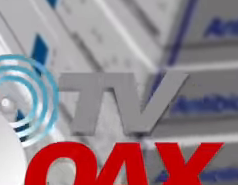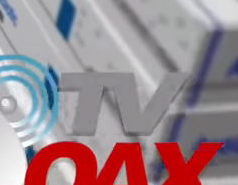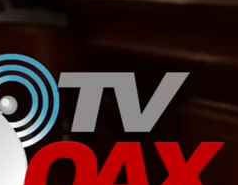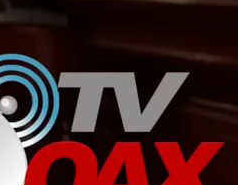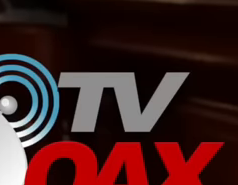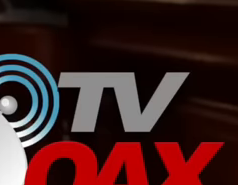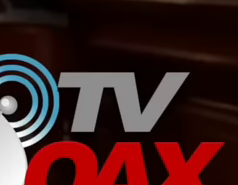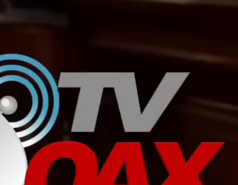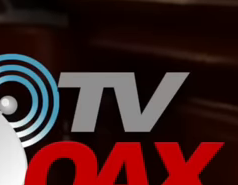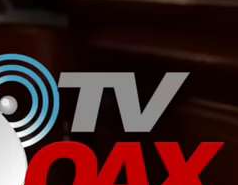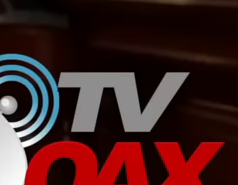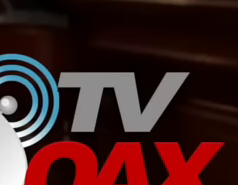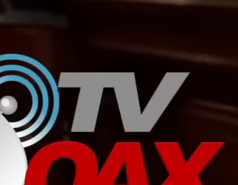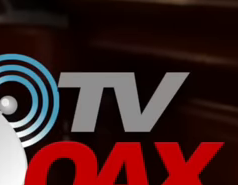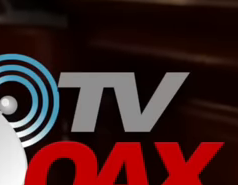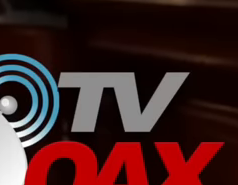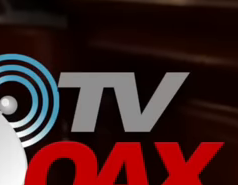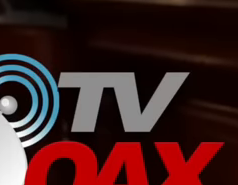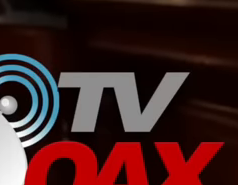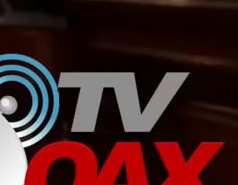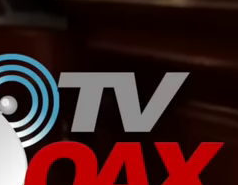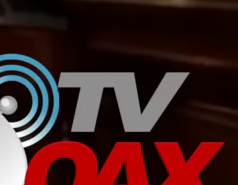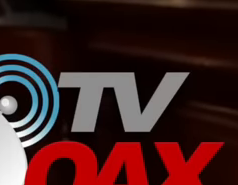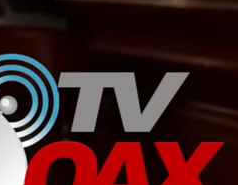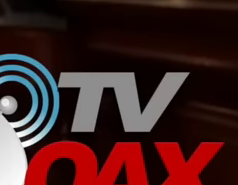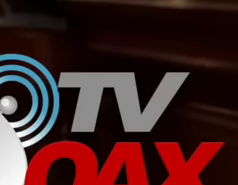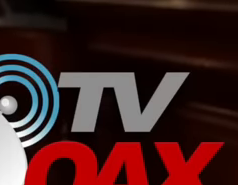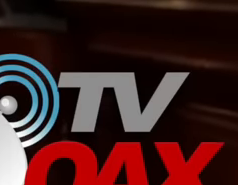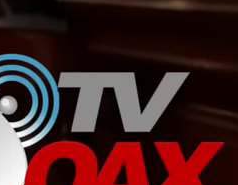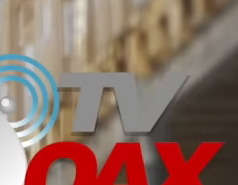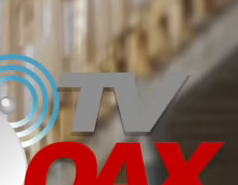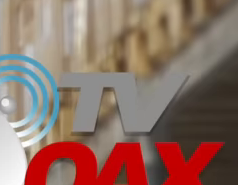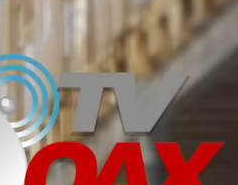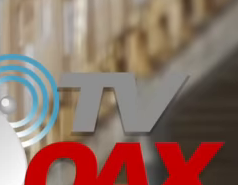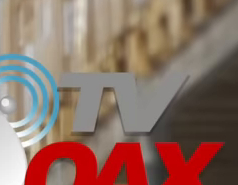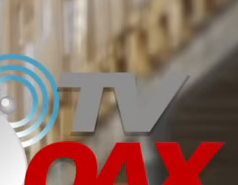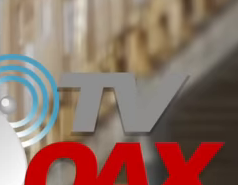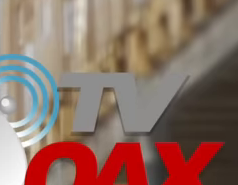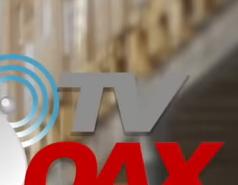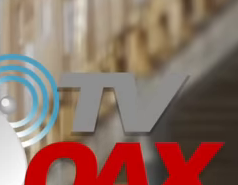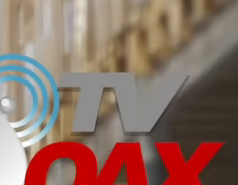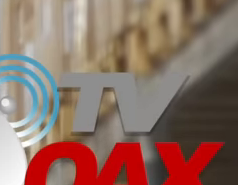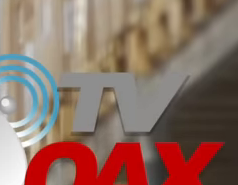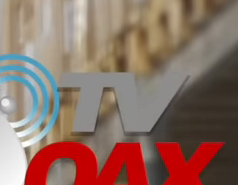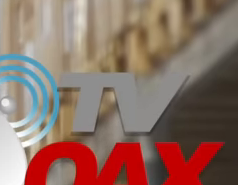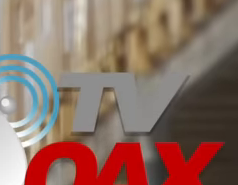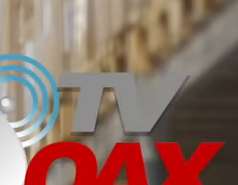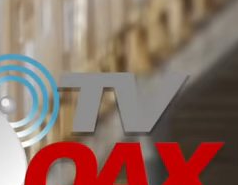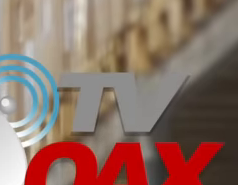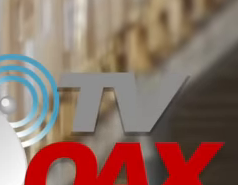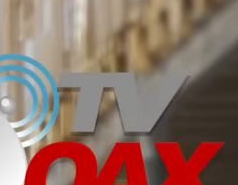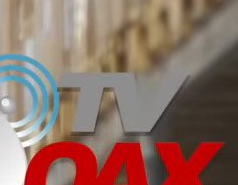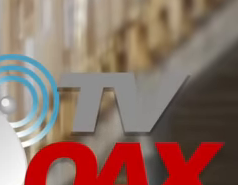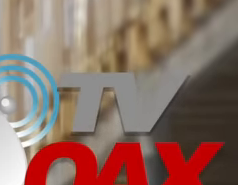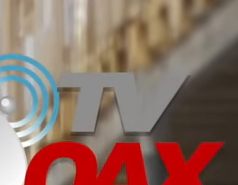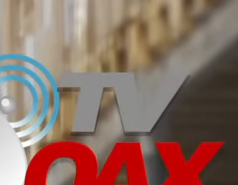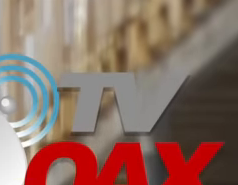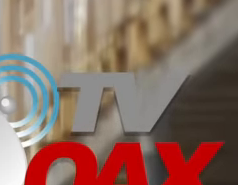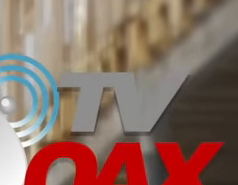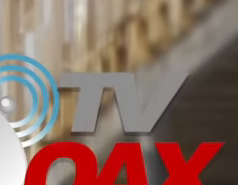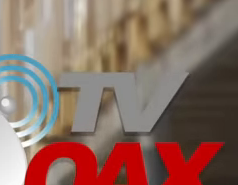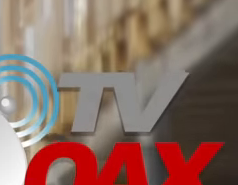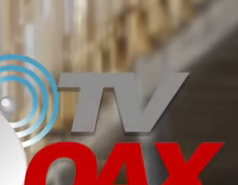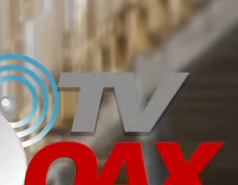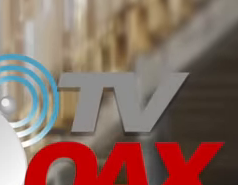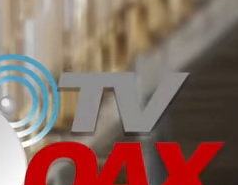El presidente Andrés Manuel López Obrador señaló que la megafarmacia que inaugura hoy estará ubicada en un terreno de